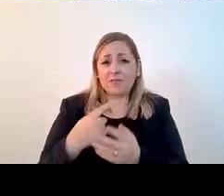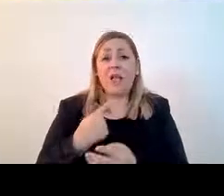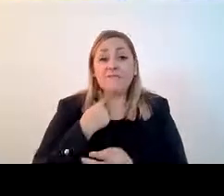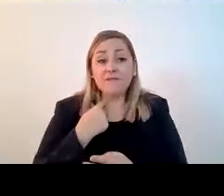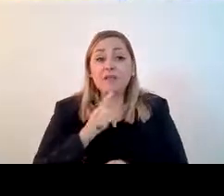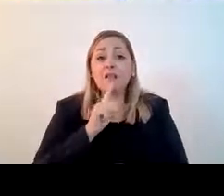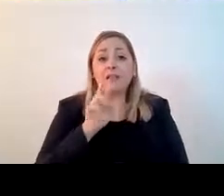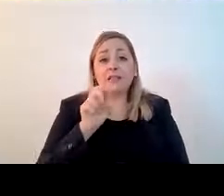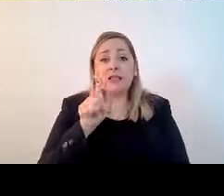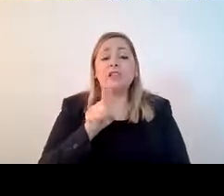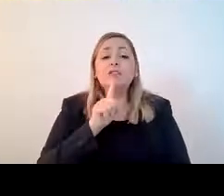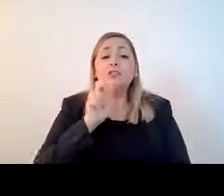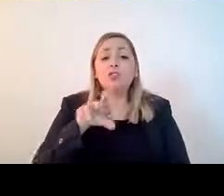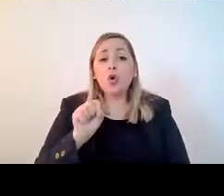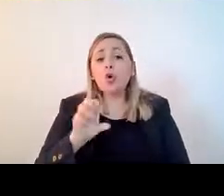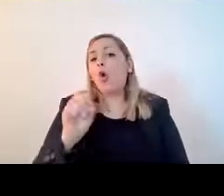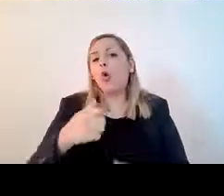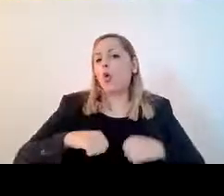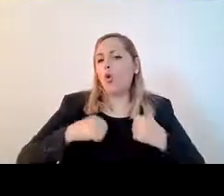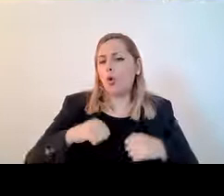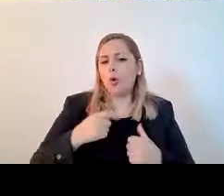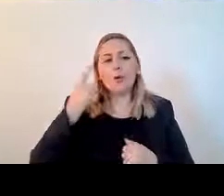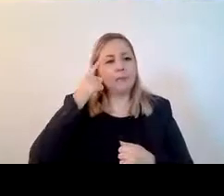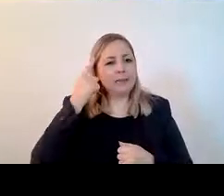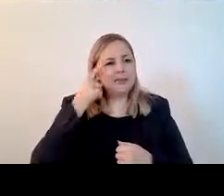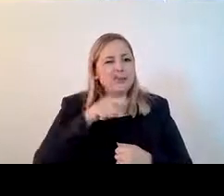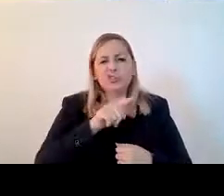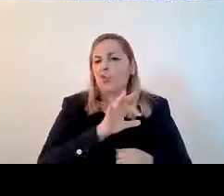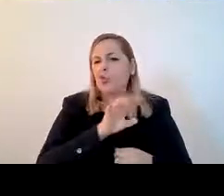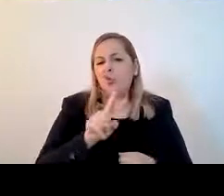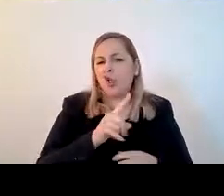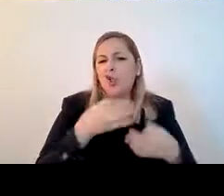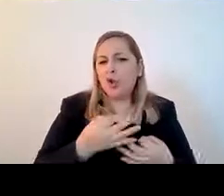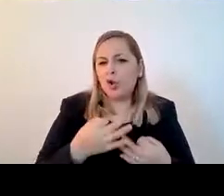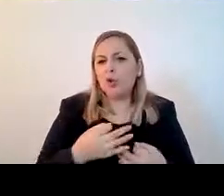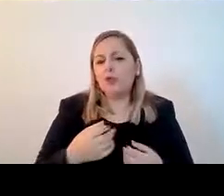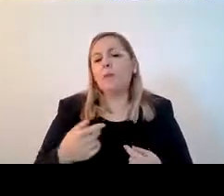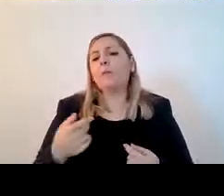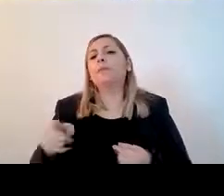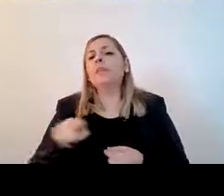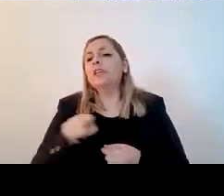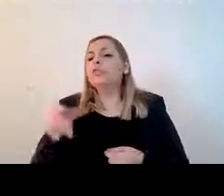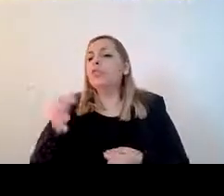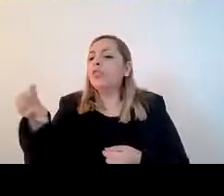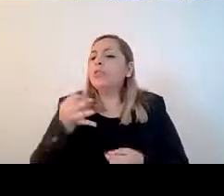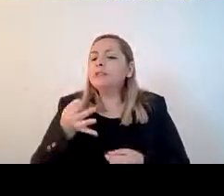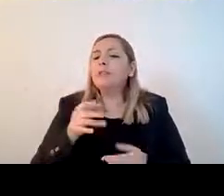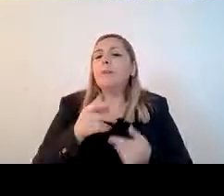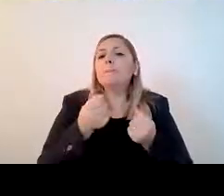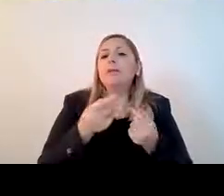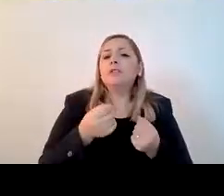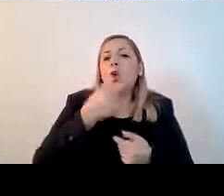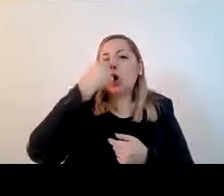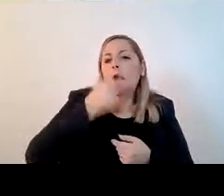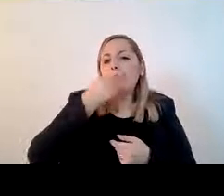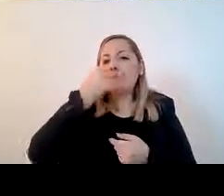que perciben que es un poco inadecuado. Lo cierto era que ellos decían: es como un resfrío, se nace o se nace con él y